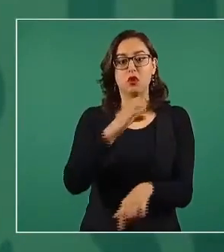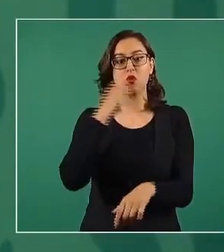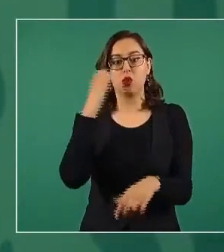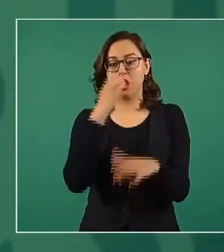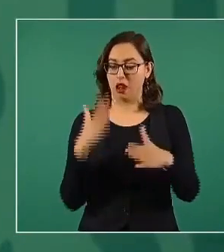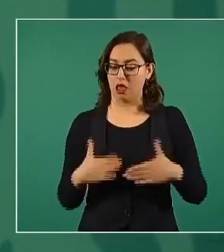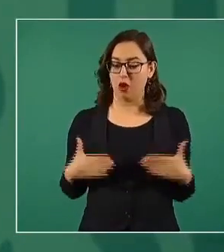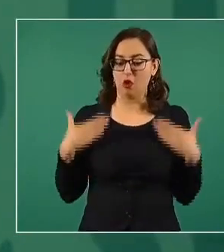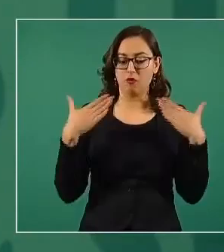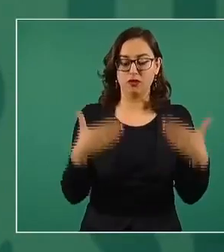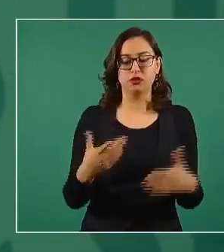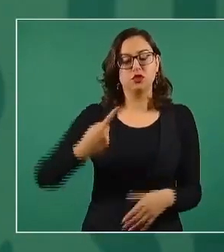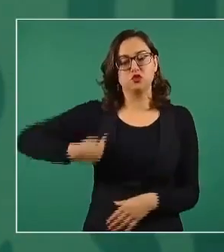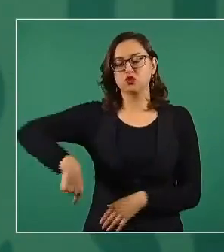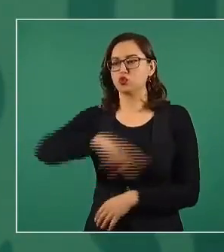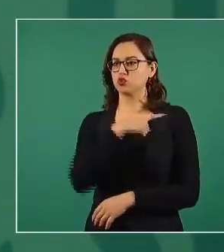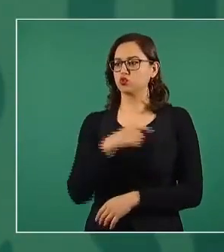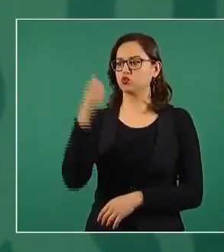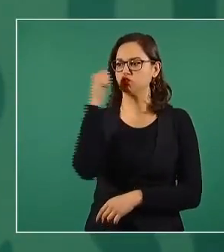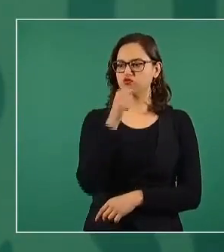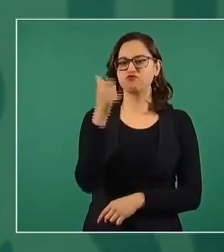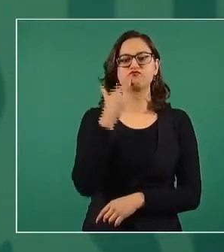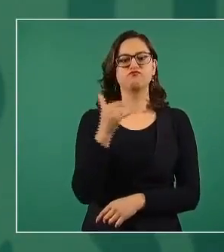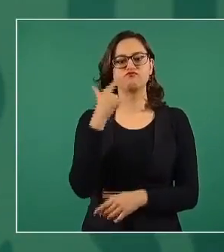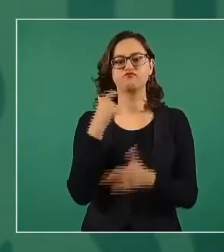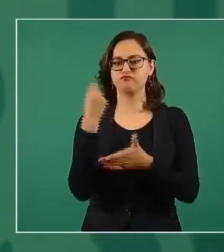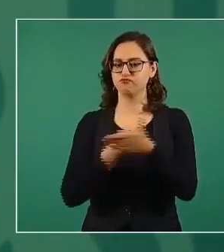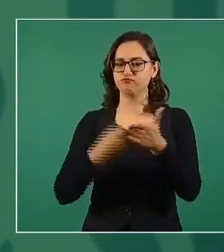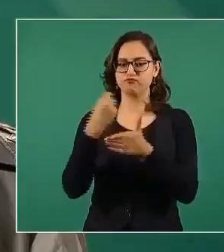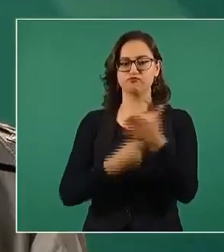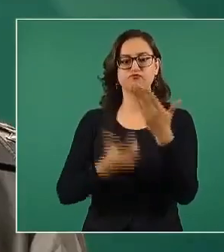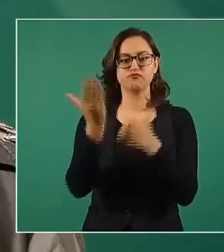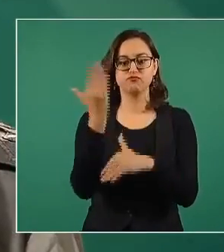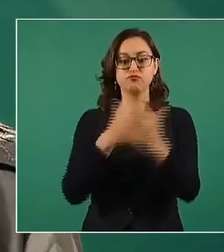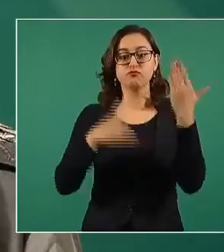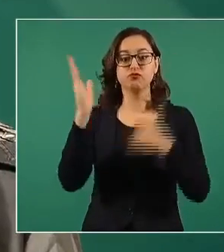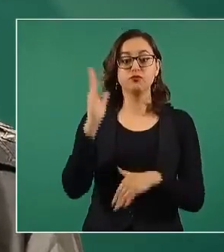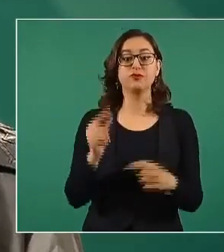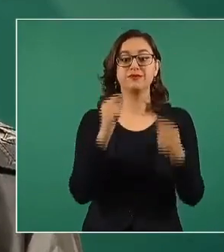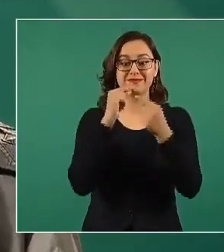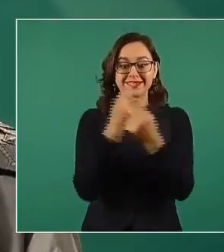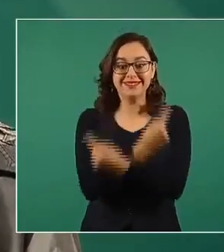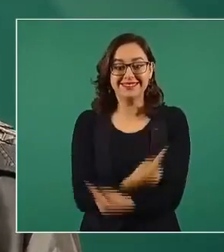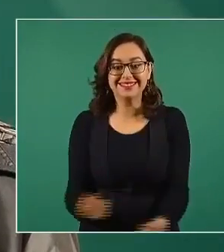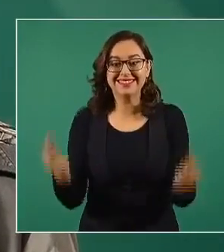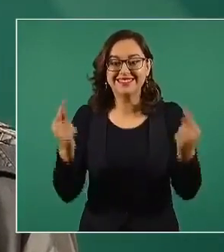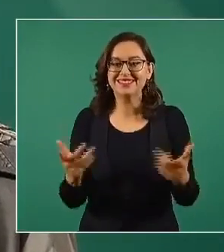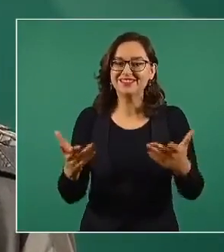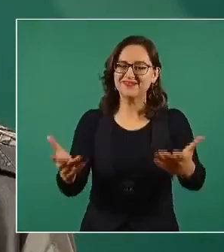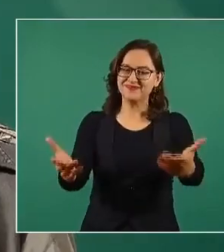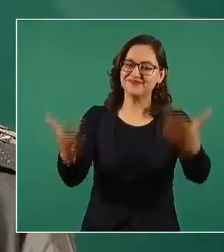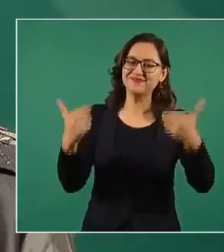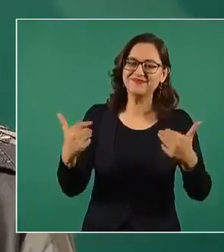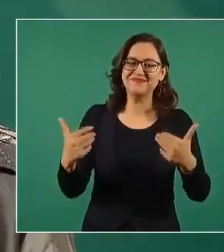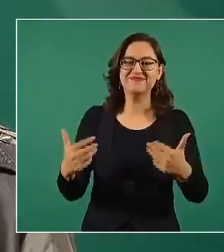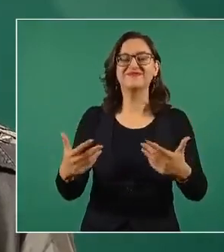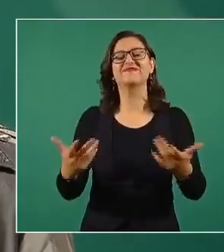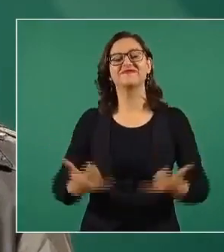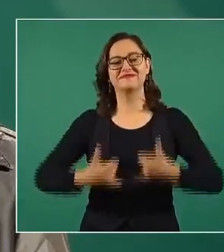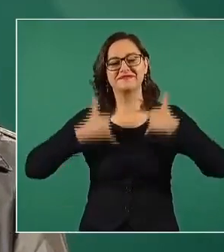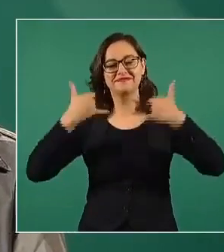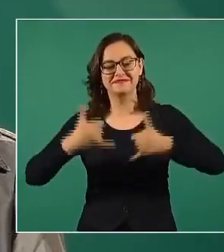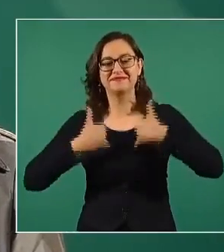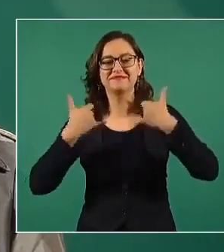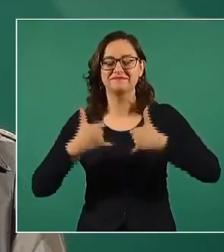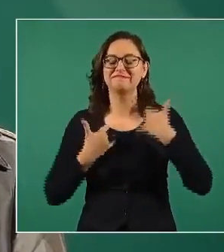hemos demostrado el magisterio que sacamos las cosas adelante, y pues ahora sí que pequeñitos los esperamos con los brazos abiertos, jóvenes